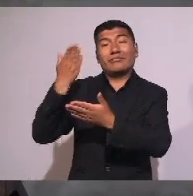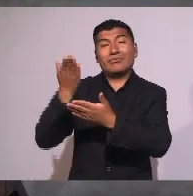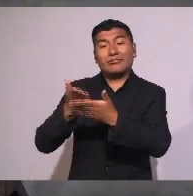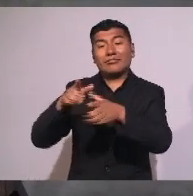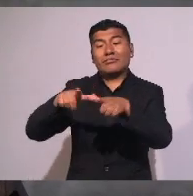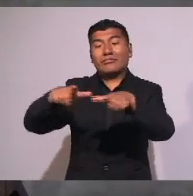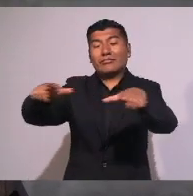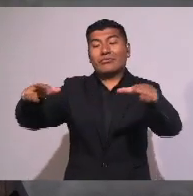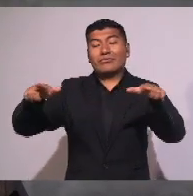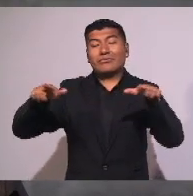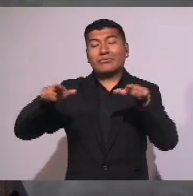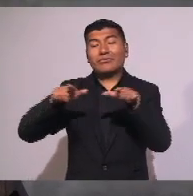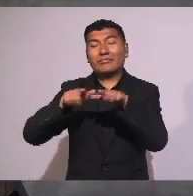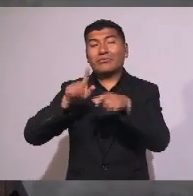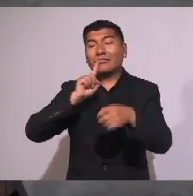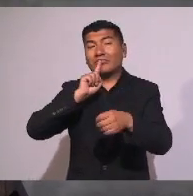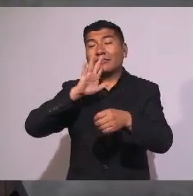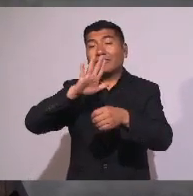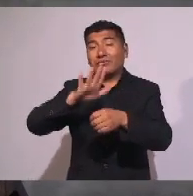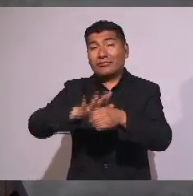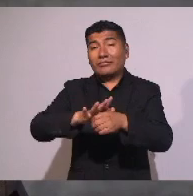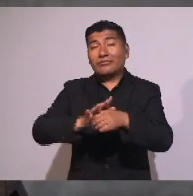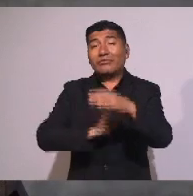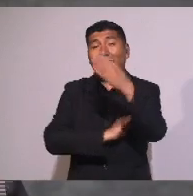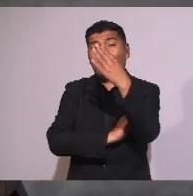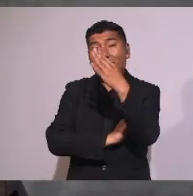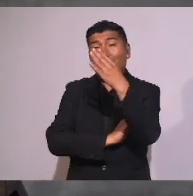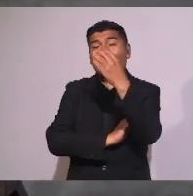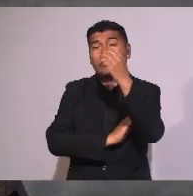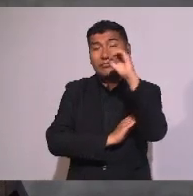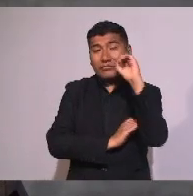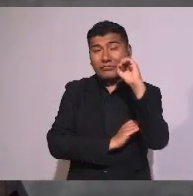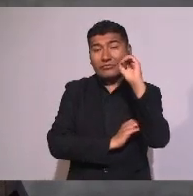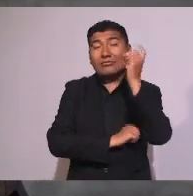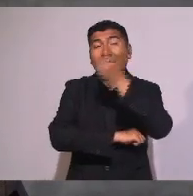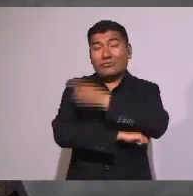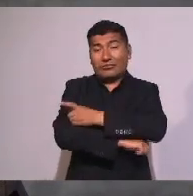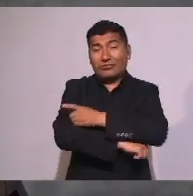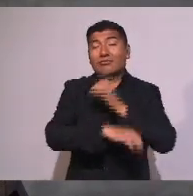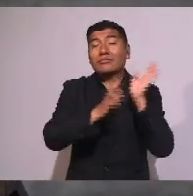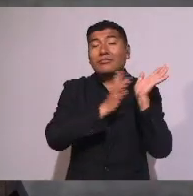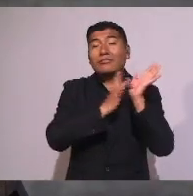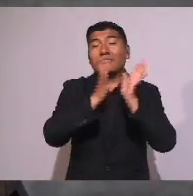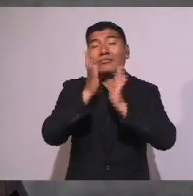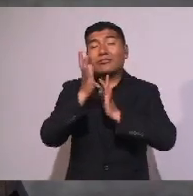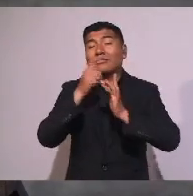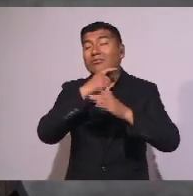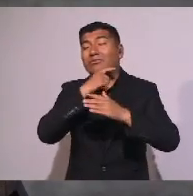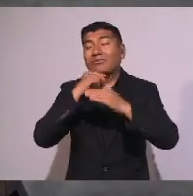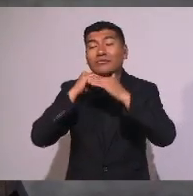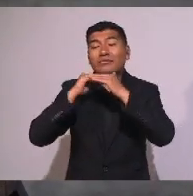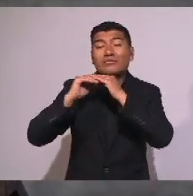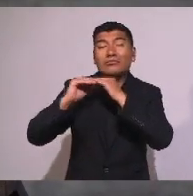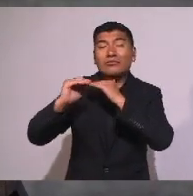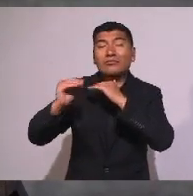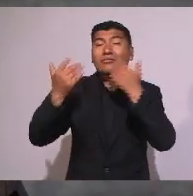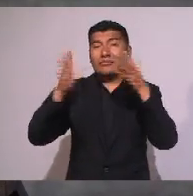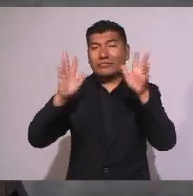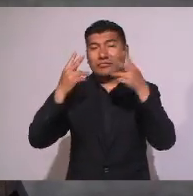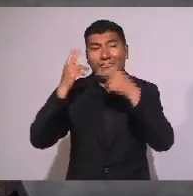prometida. 40 días que pasó Jesús en el desierto, hemos